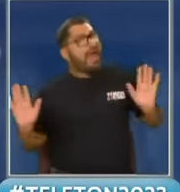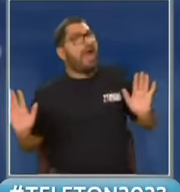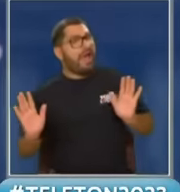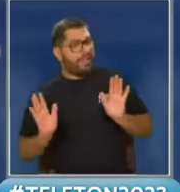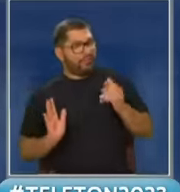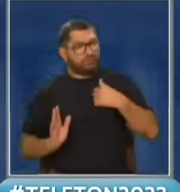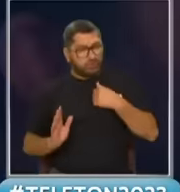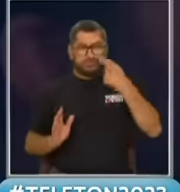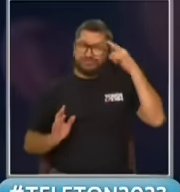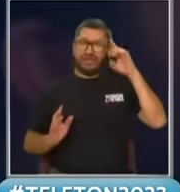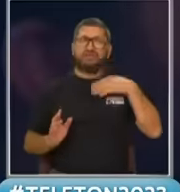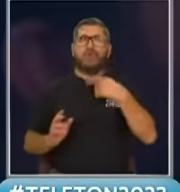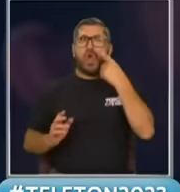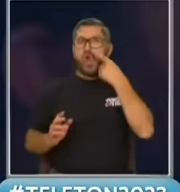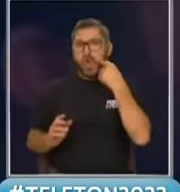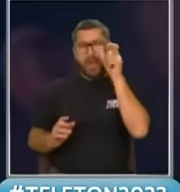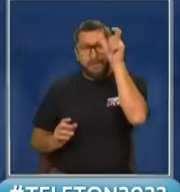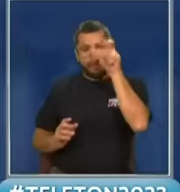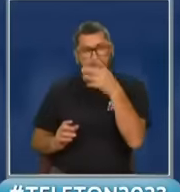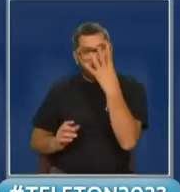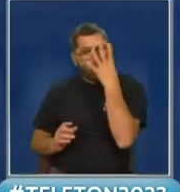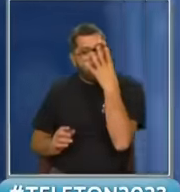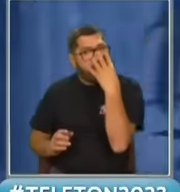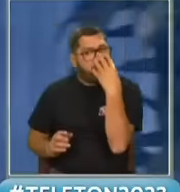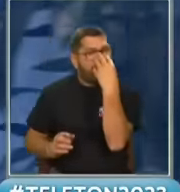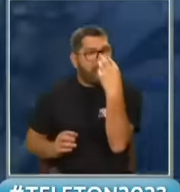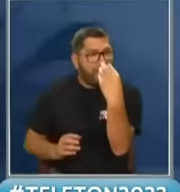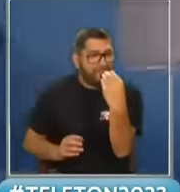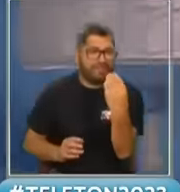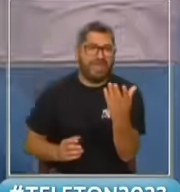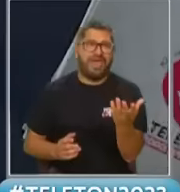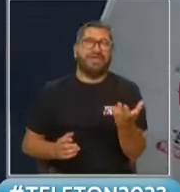lobo. Me encanta comer abuelita.